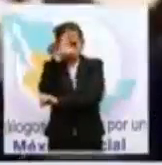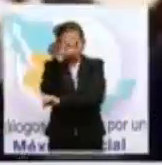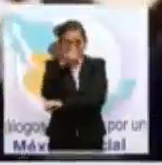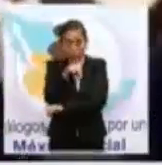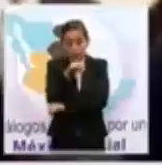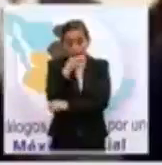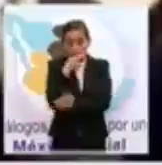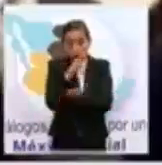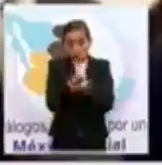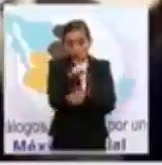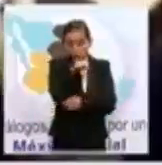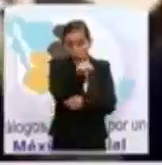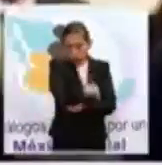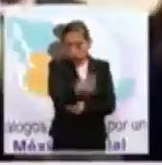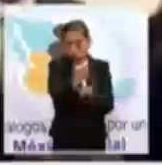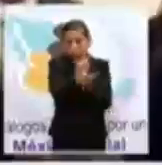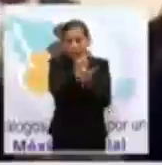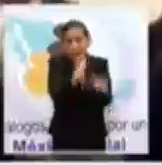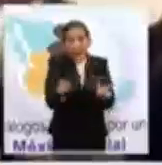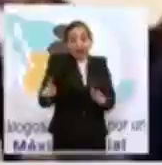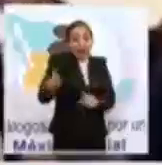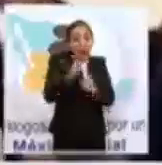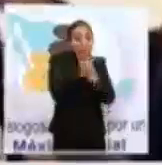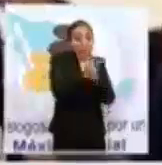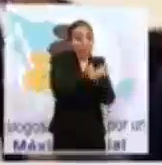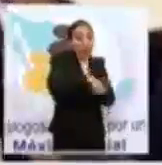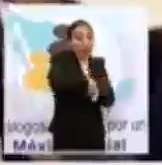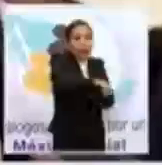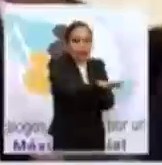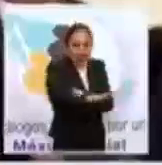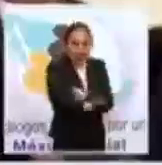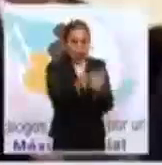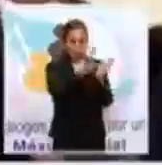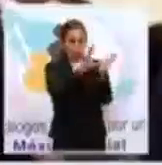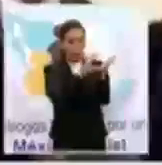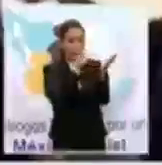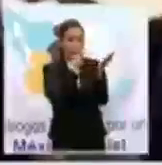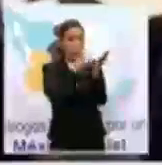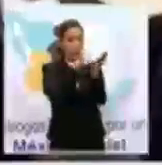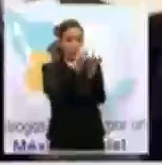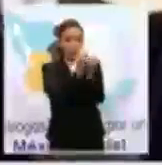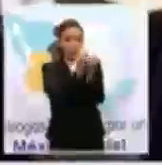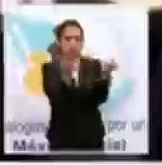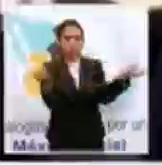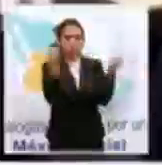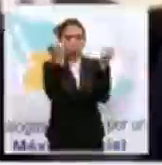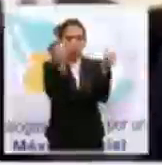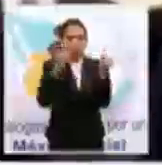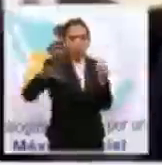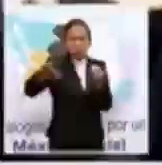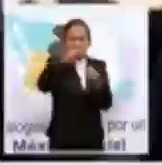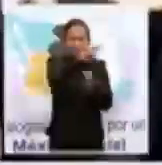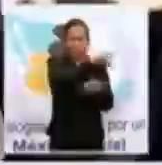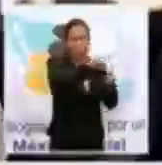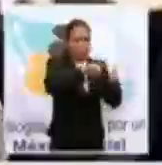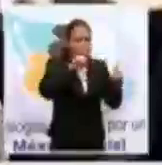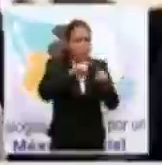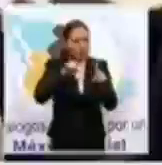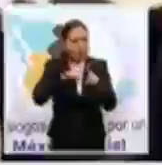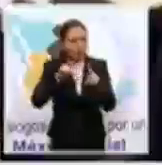este punto de respeto a la libertad en un país que de entrada y constitucionalmente es pluricultural, ¿no? Con una